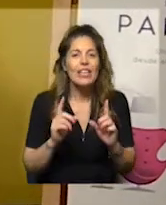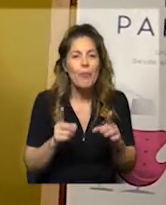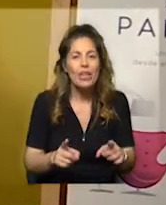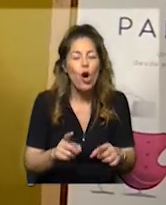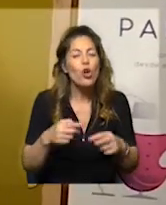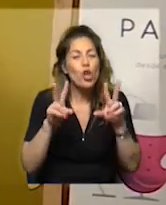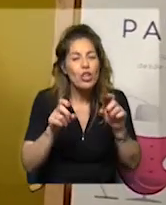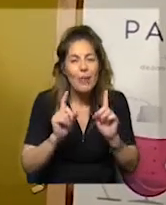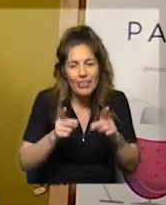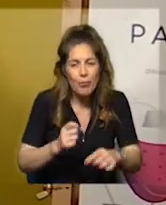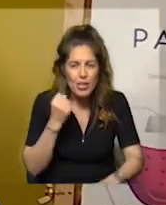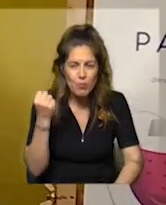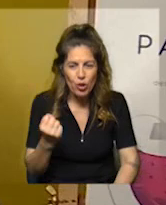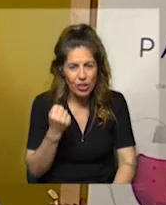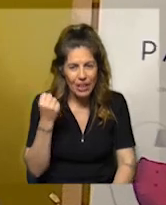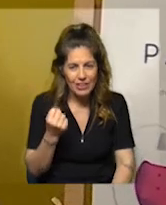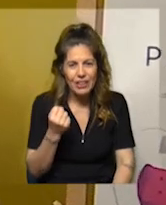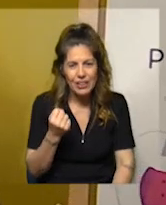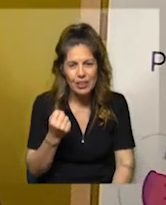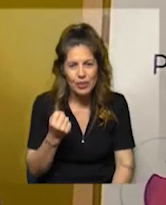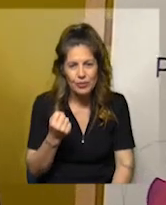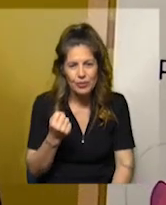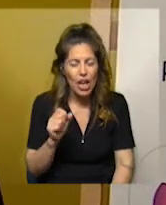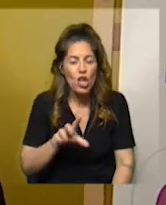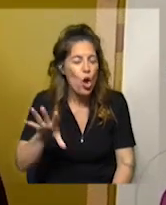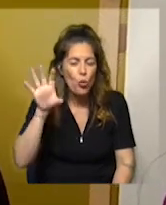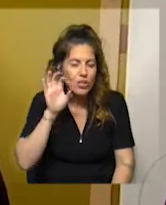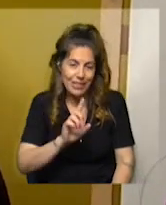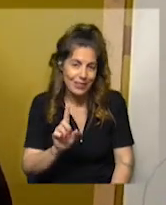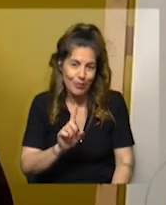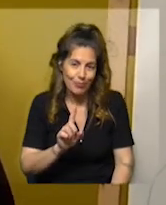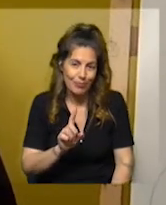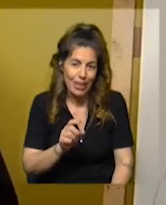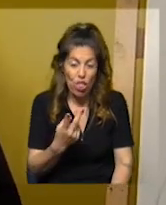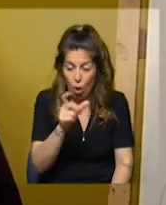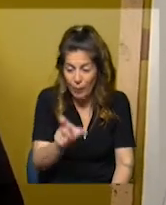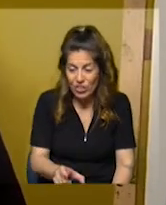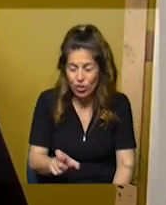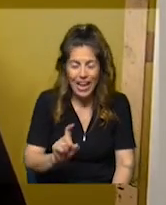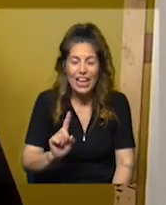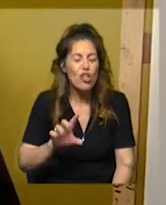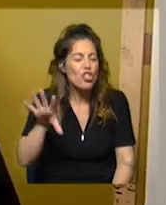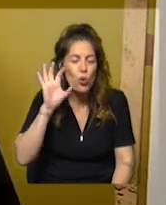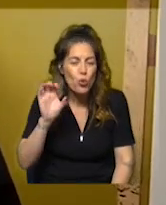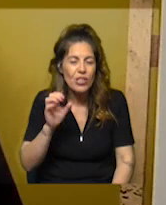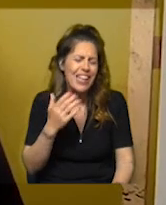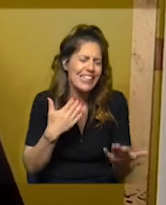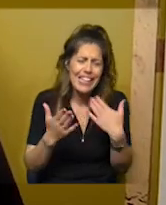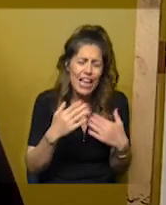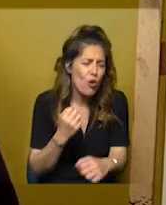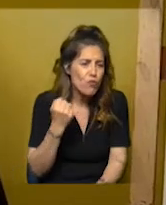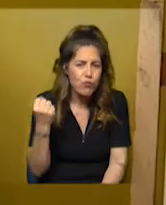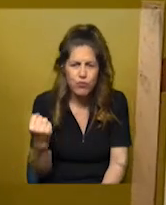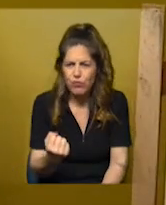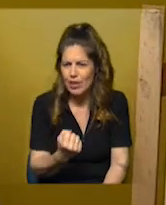hay otro tema también importante que es el no escucharse que es este el diálogo es fundamental en el vínculo no